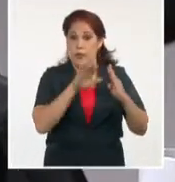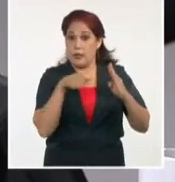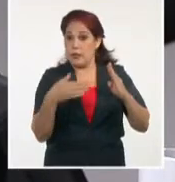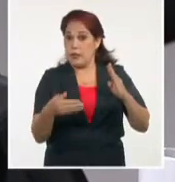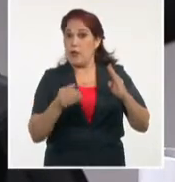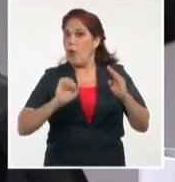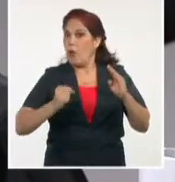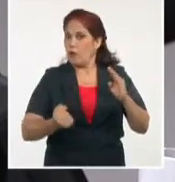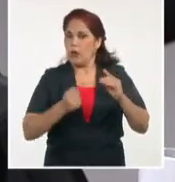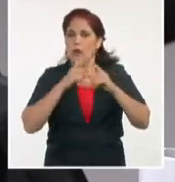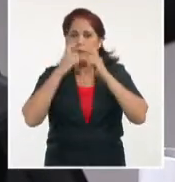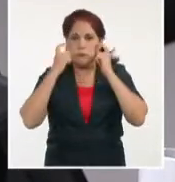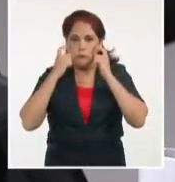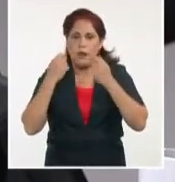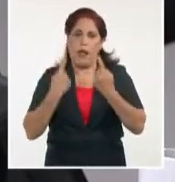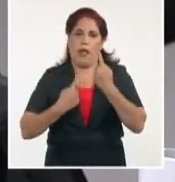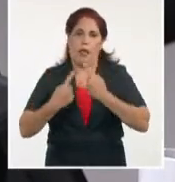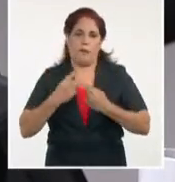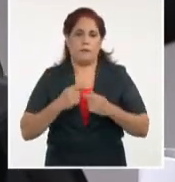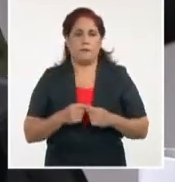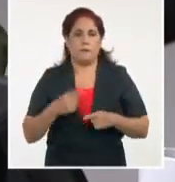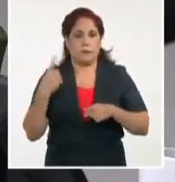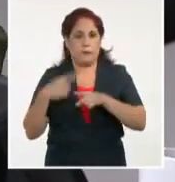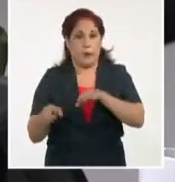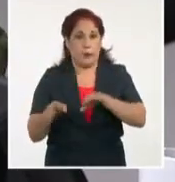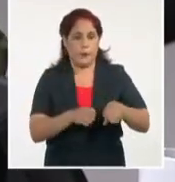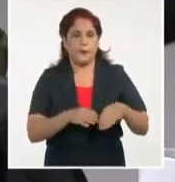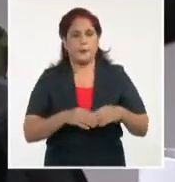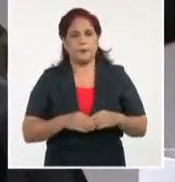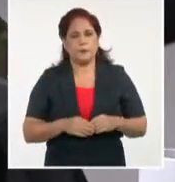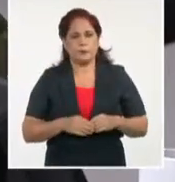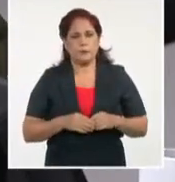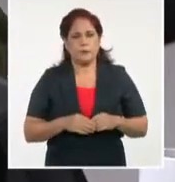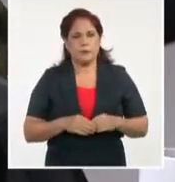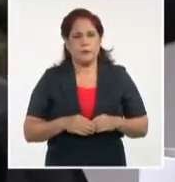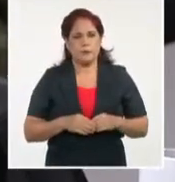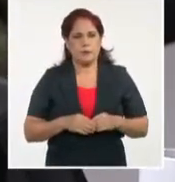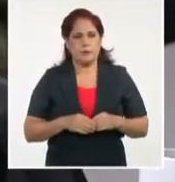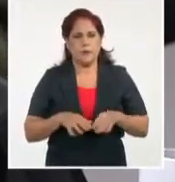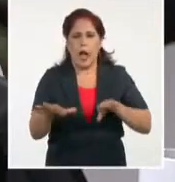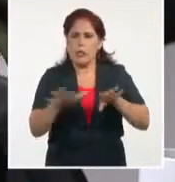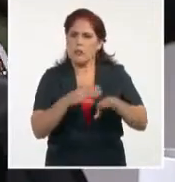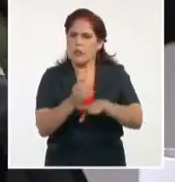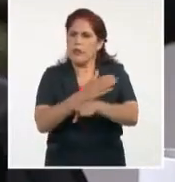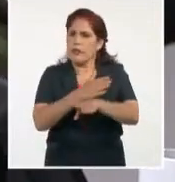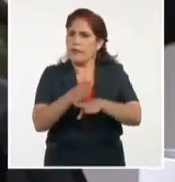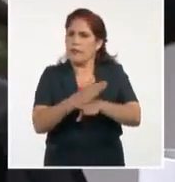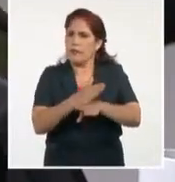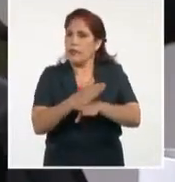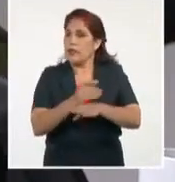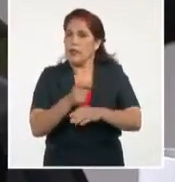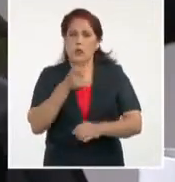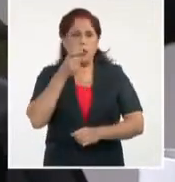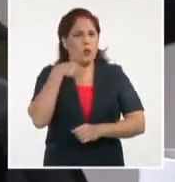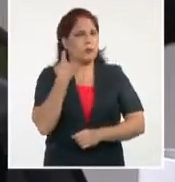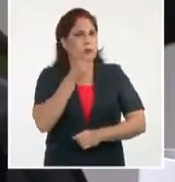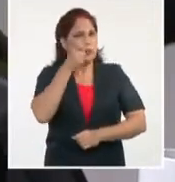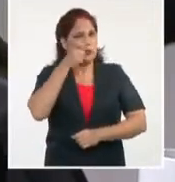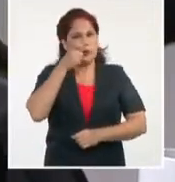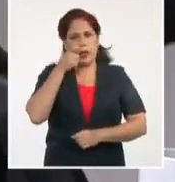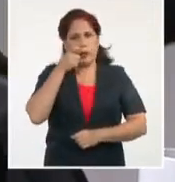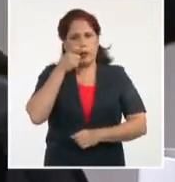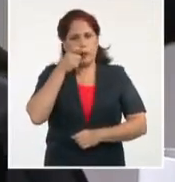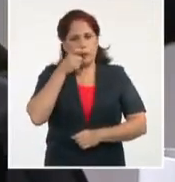ahora. Se emitieron también una serie de acciones. Nosotros no solamente le damos seguimiento al tema de